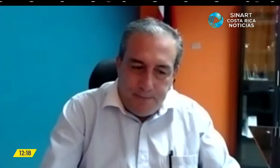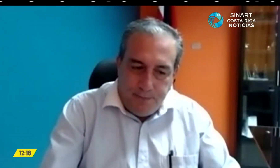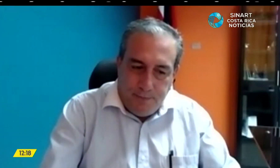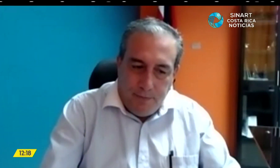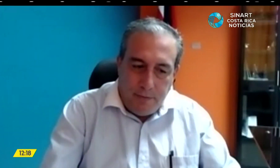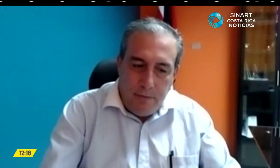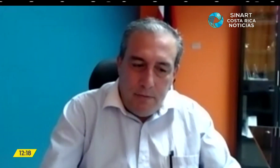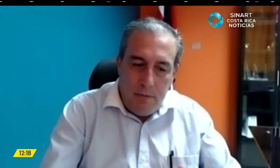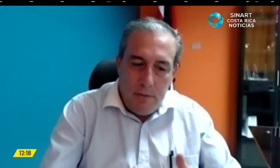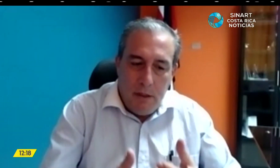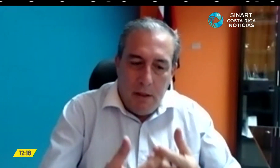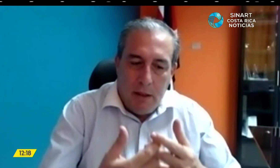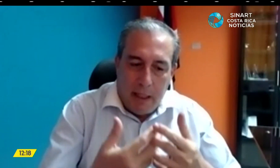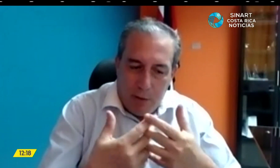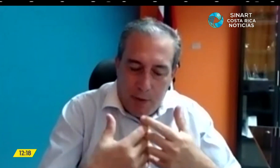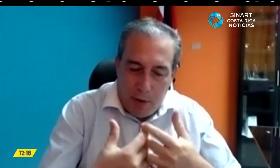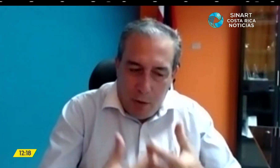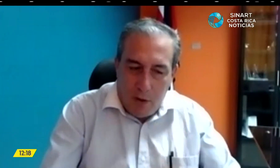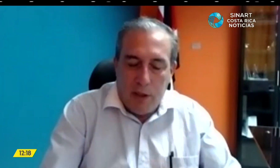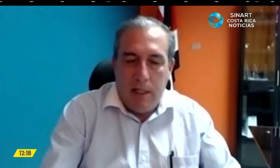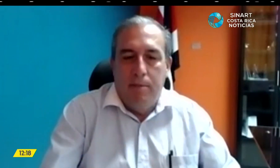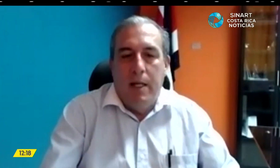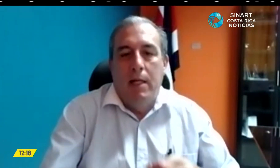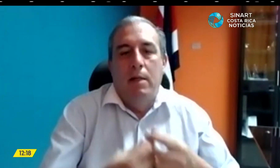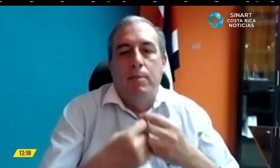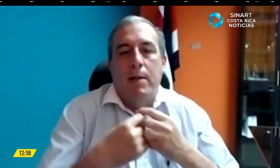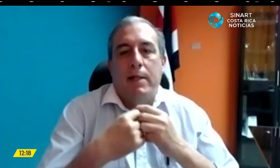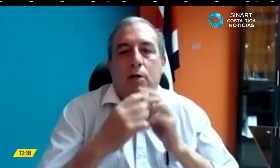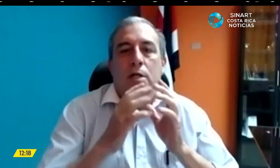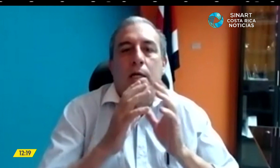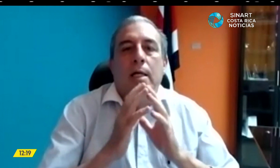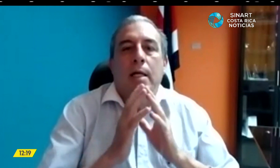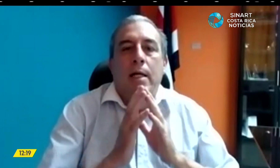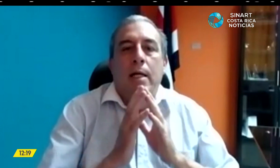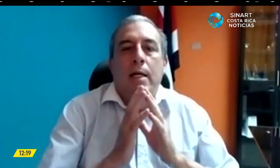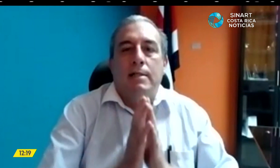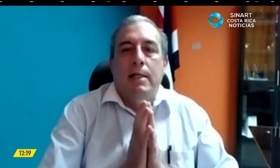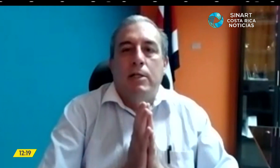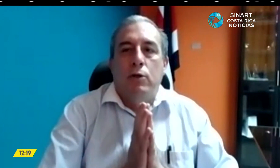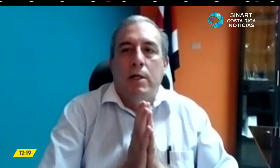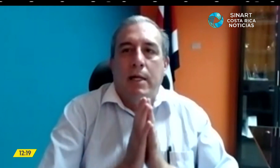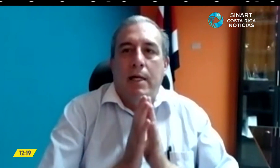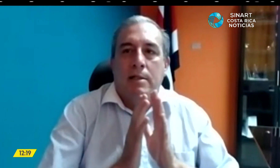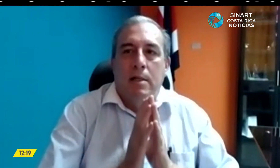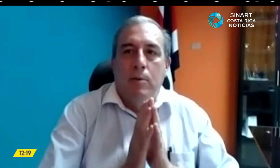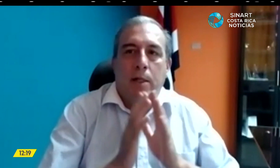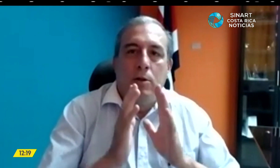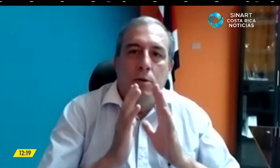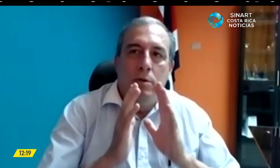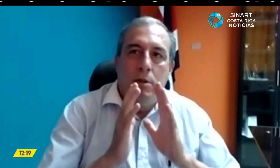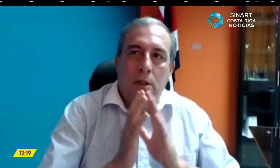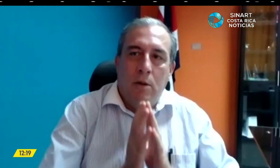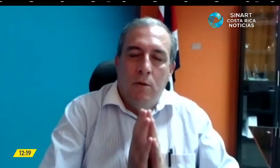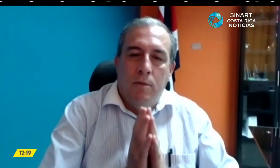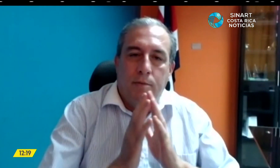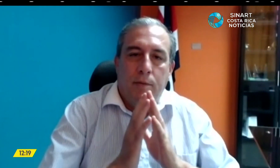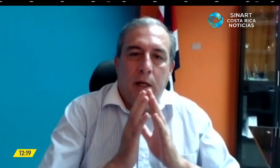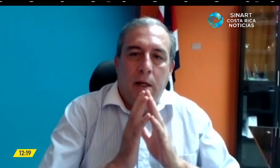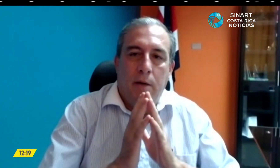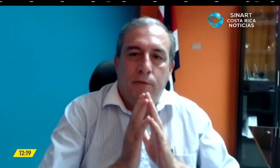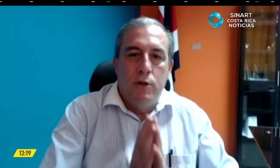bien, de que los protocolos están bien implementados, es el hecho de que hasta el momento